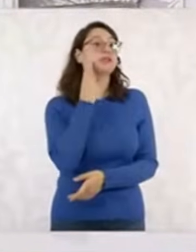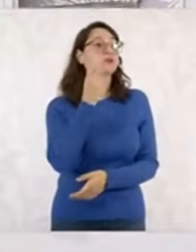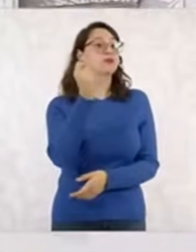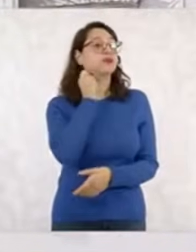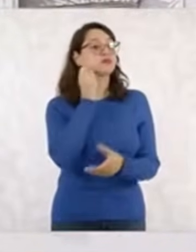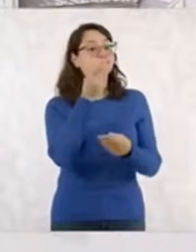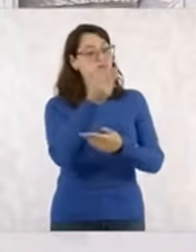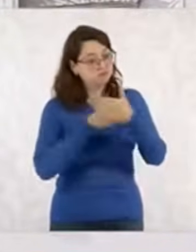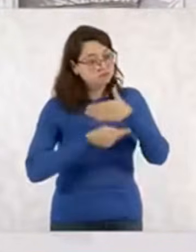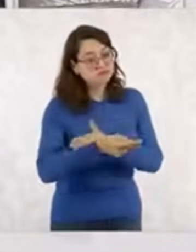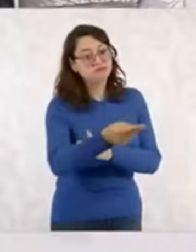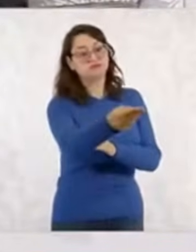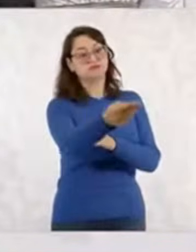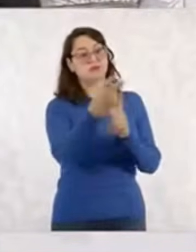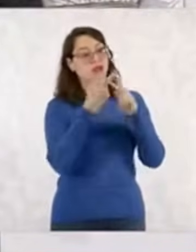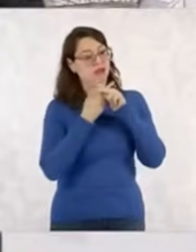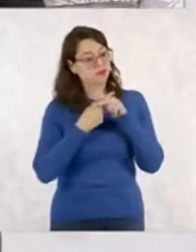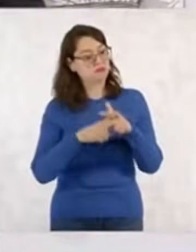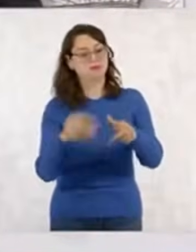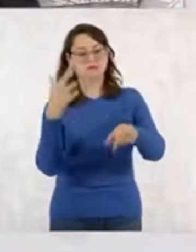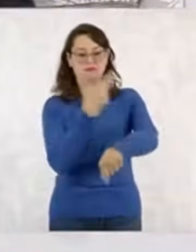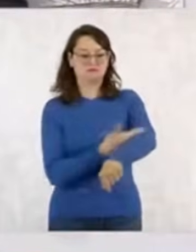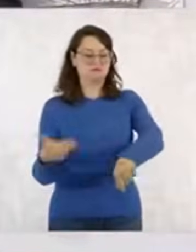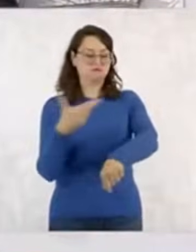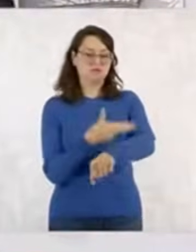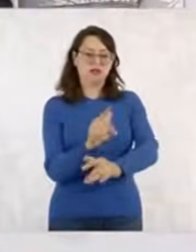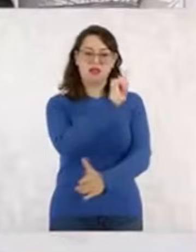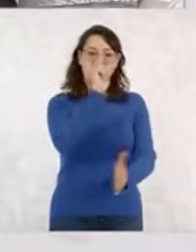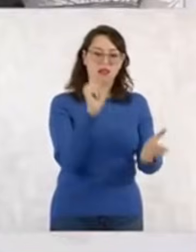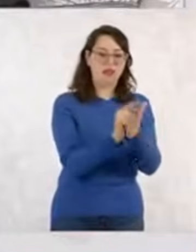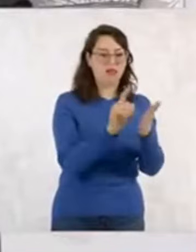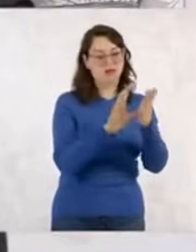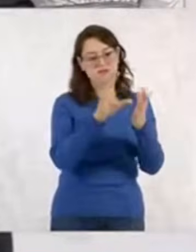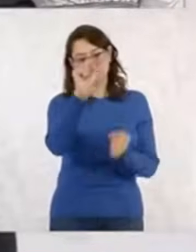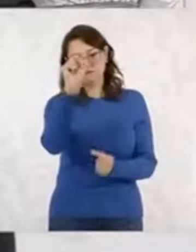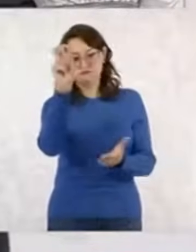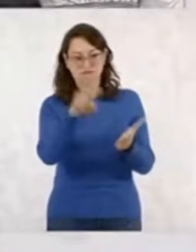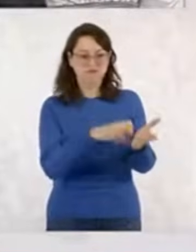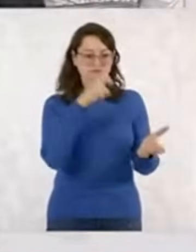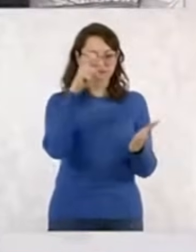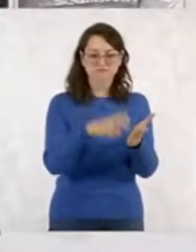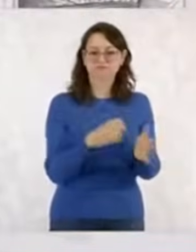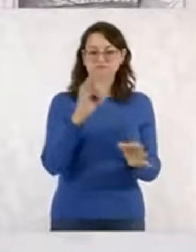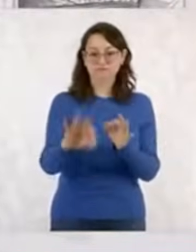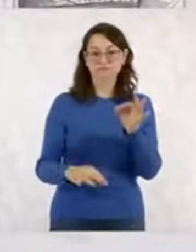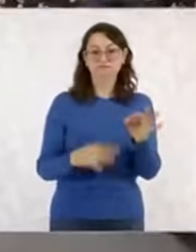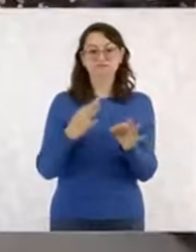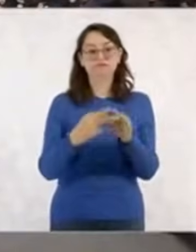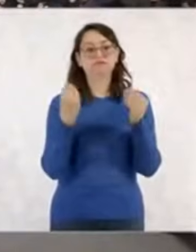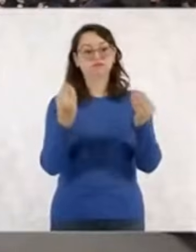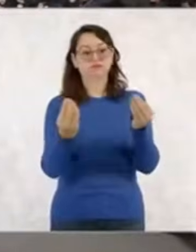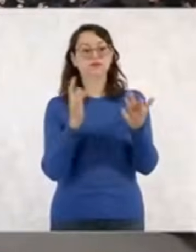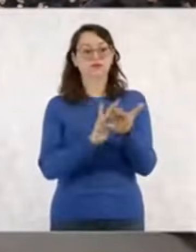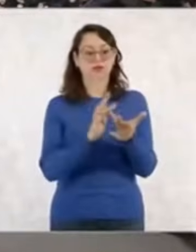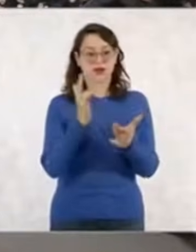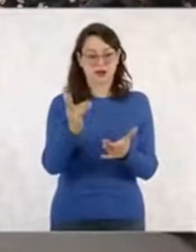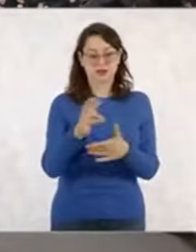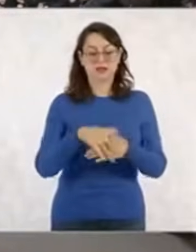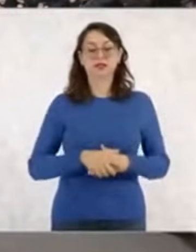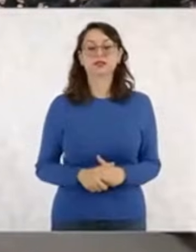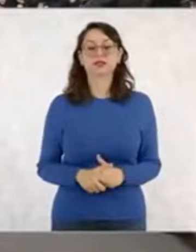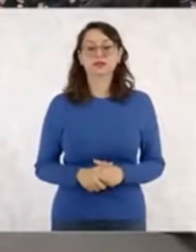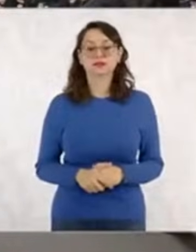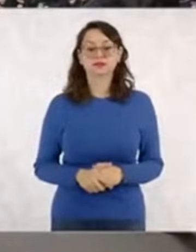ello correr así el proceso legislativo que debe con ello implementarse. Entonces, sin más, muchísimas gracias, Presidenta, y enhorabuena a todos y